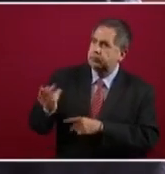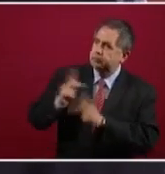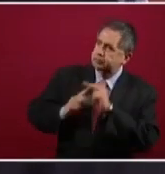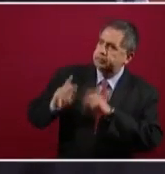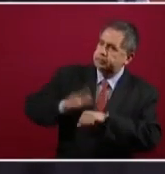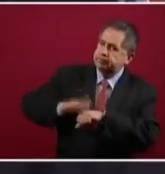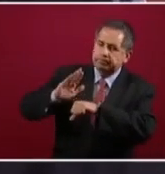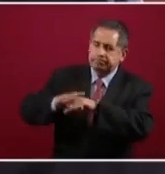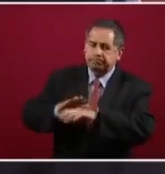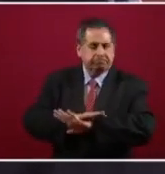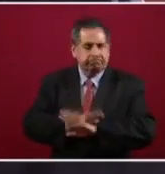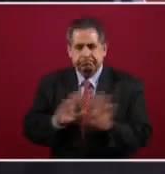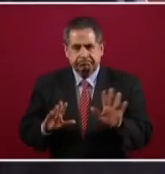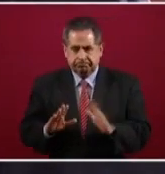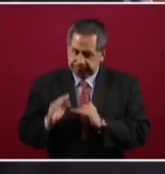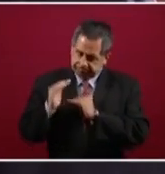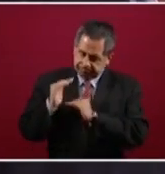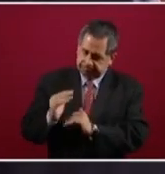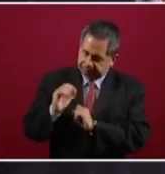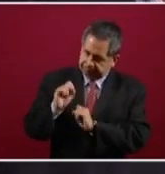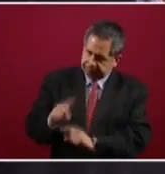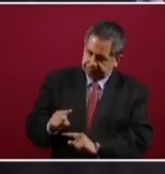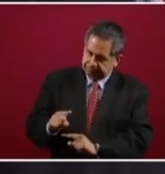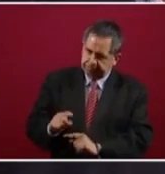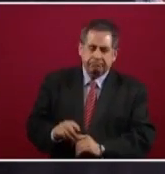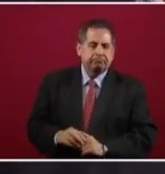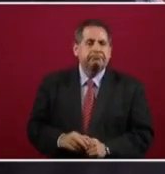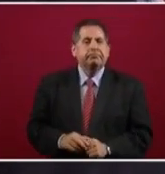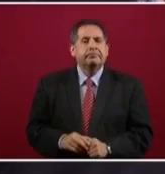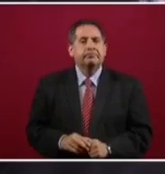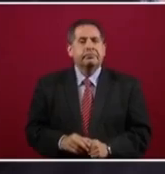No va a aumentar la deuda pública.